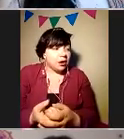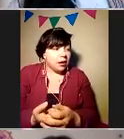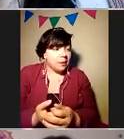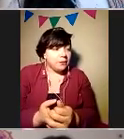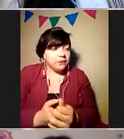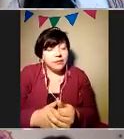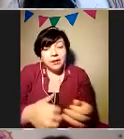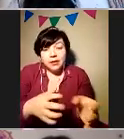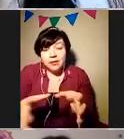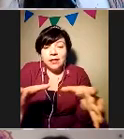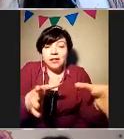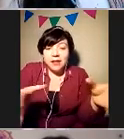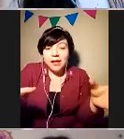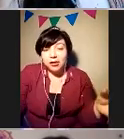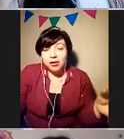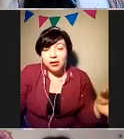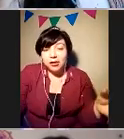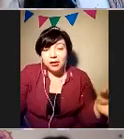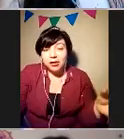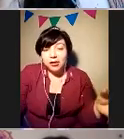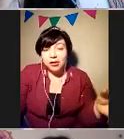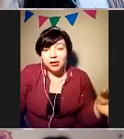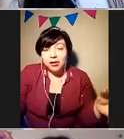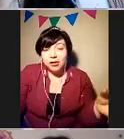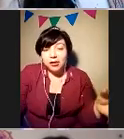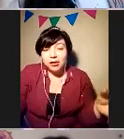porque identifican